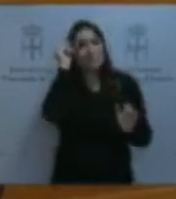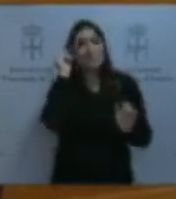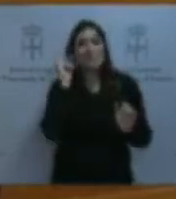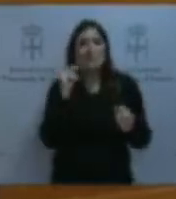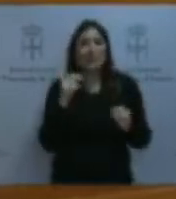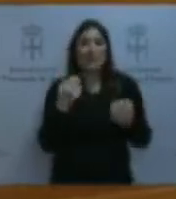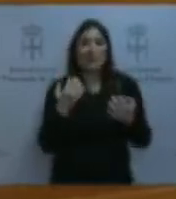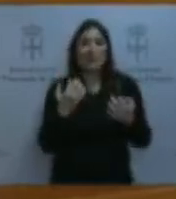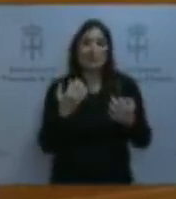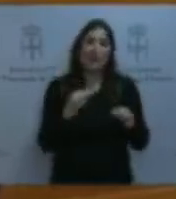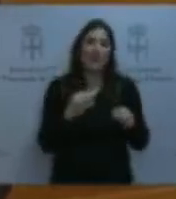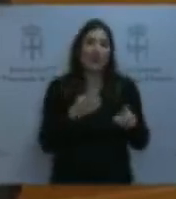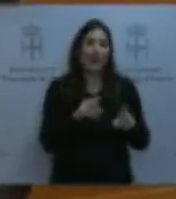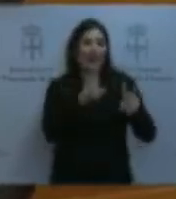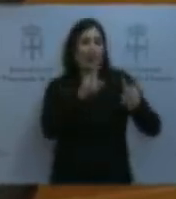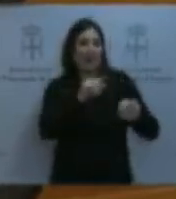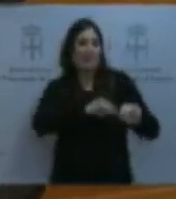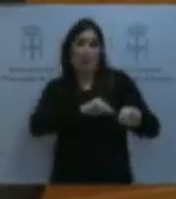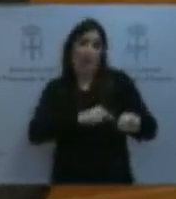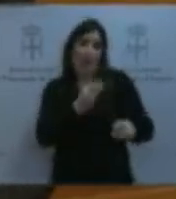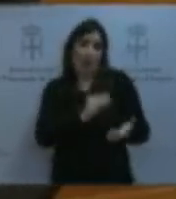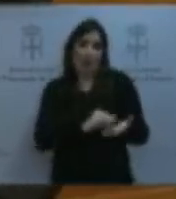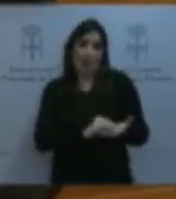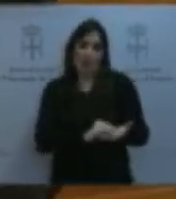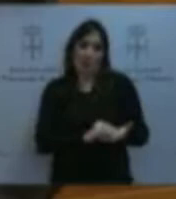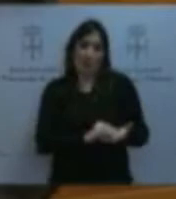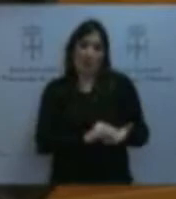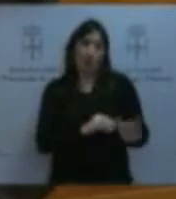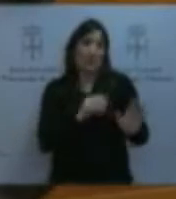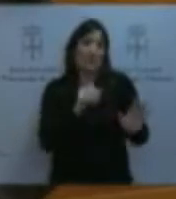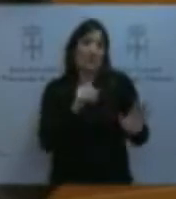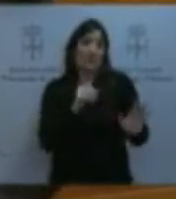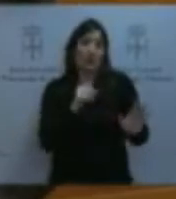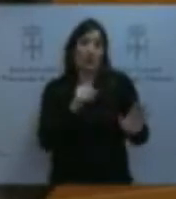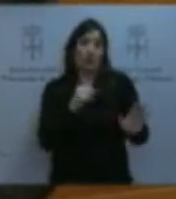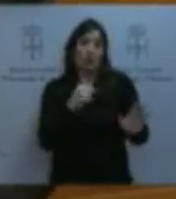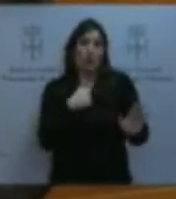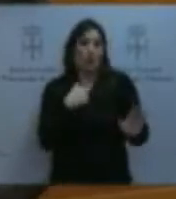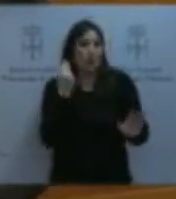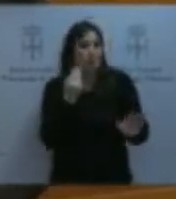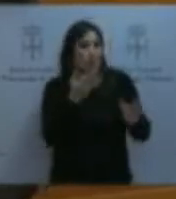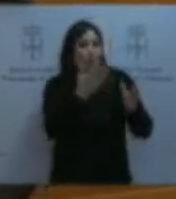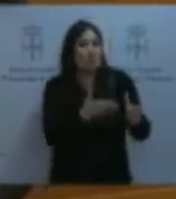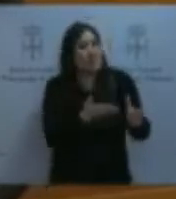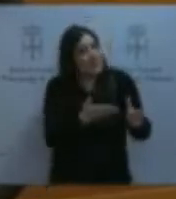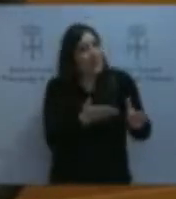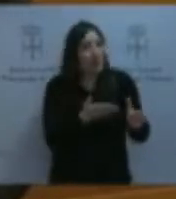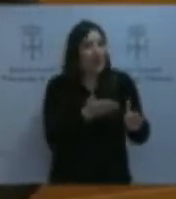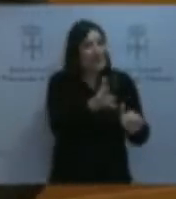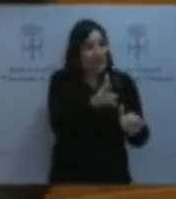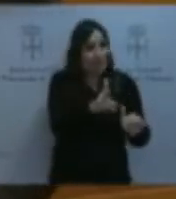decirle que no le concedo ninguna autoridad a la hora de hablar de si estamos o no en condiciones de hacerlo con